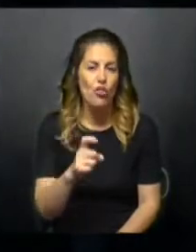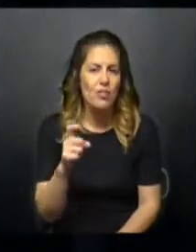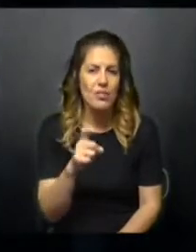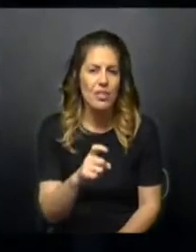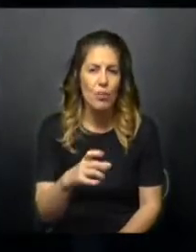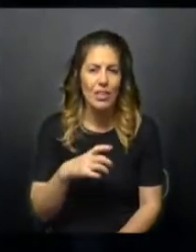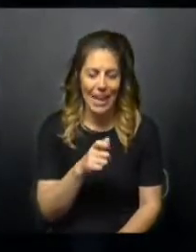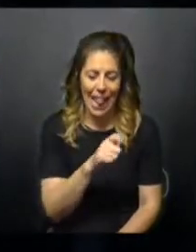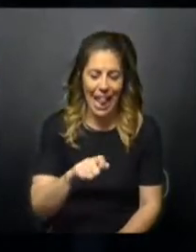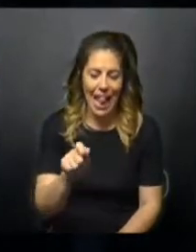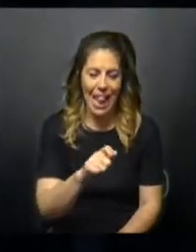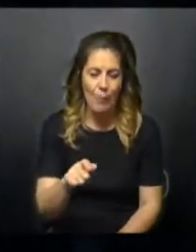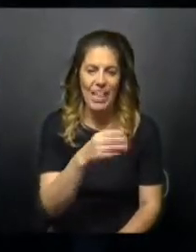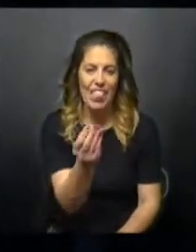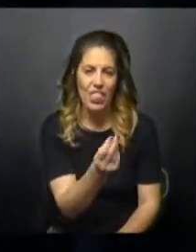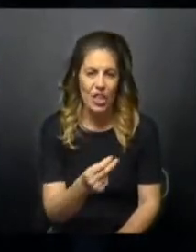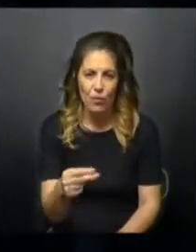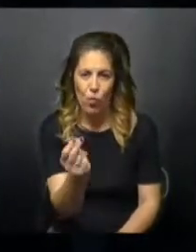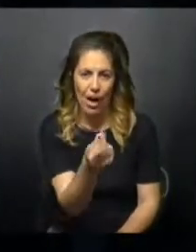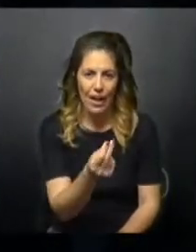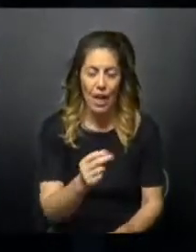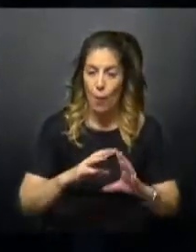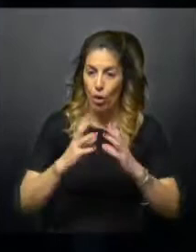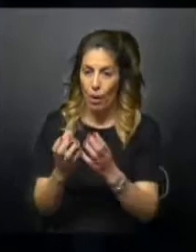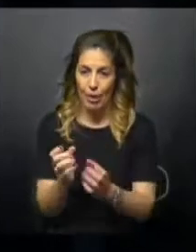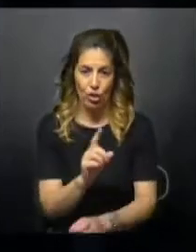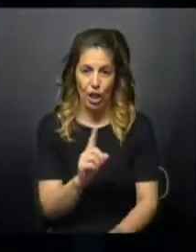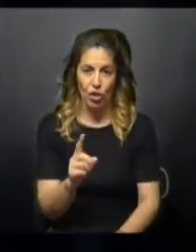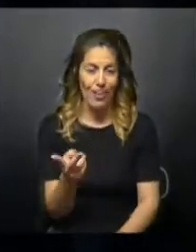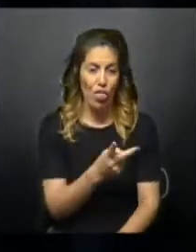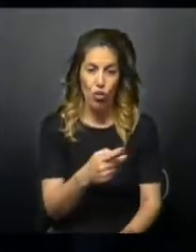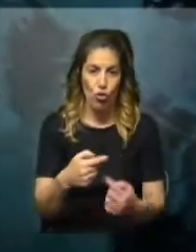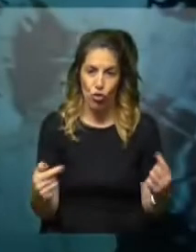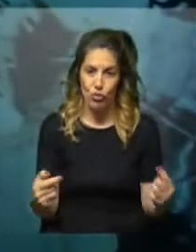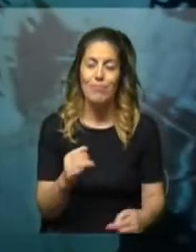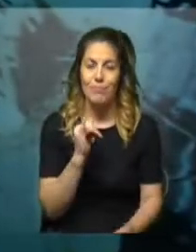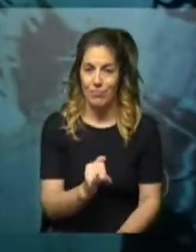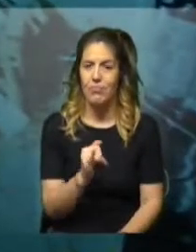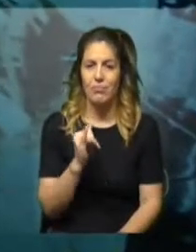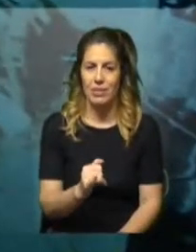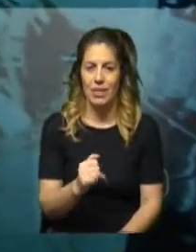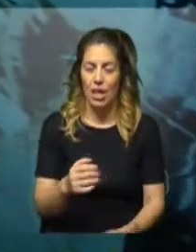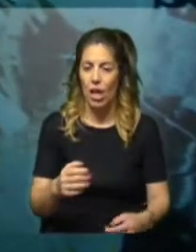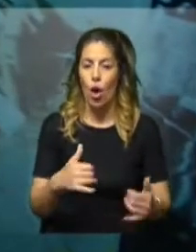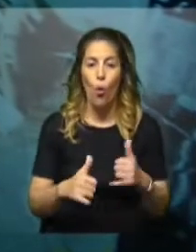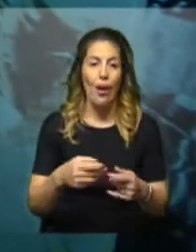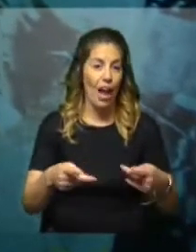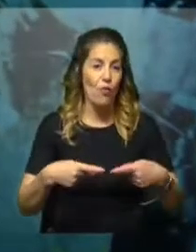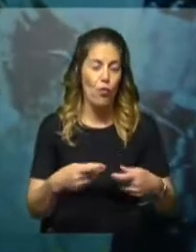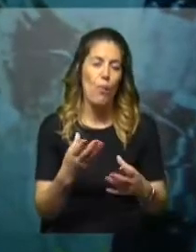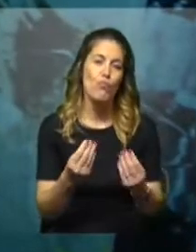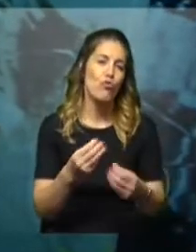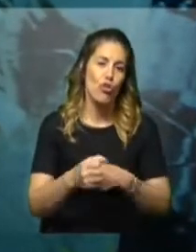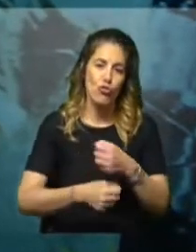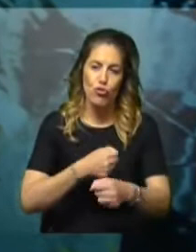el lápiz y de dibujar pero es por la pelota no las dos cosas a las dos cosas jugué al fútbol muchos años en